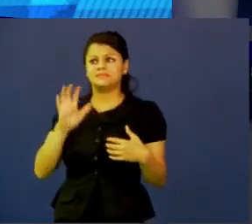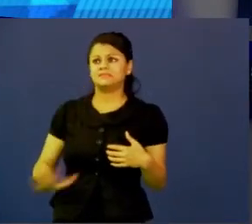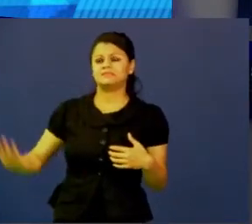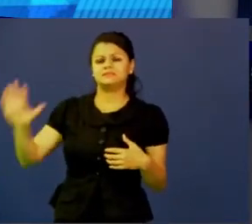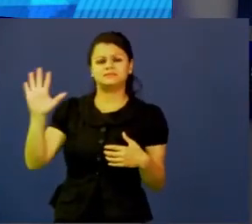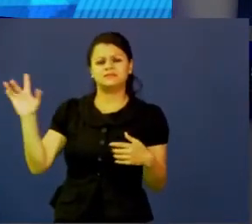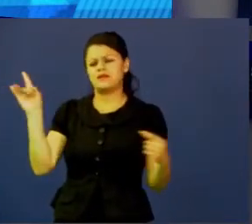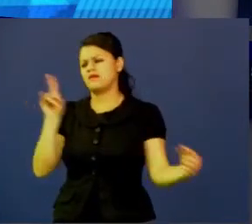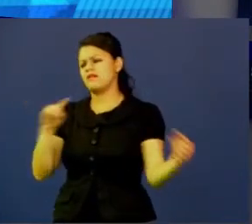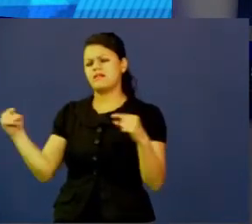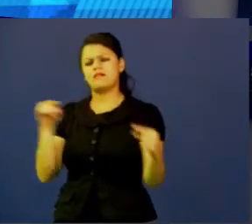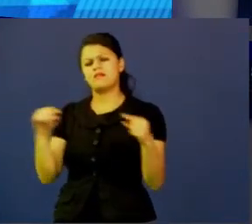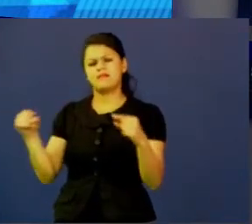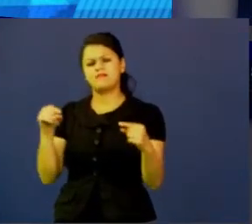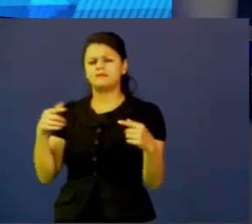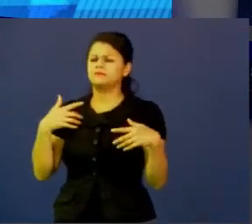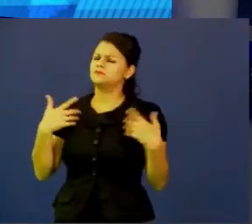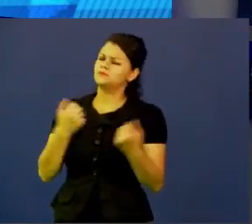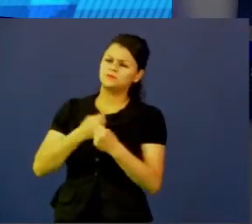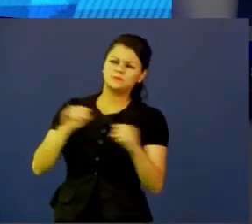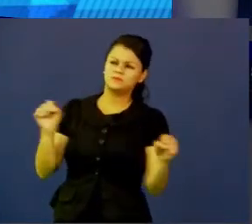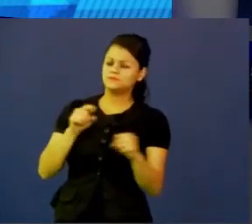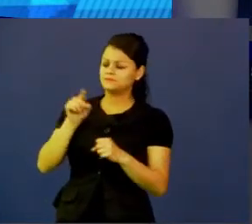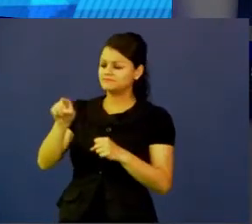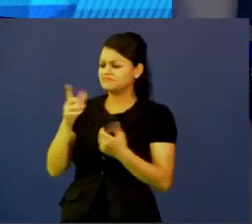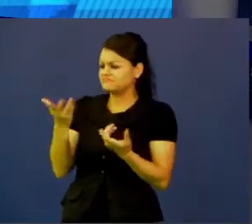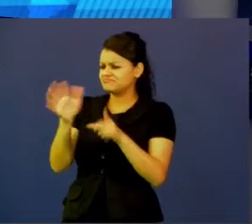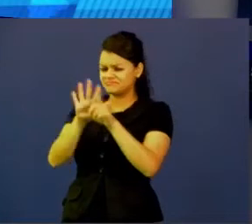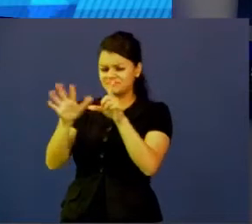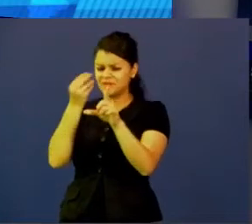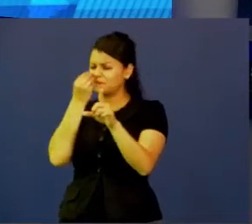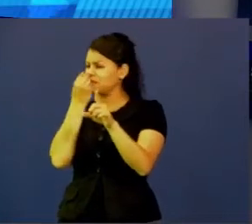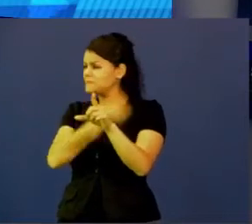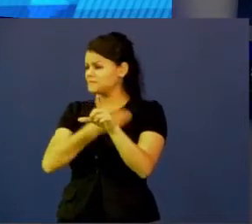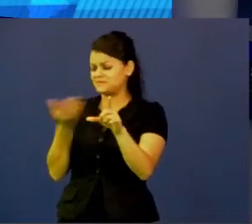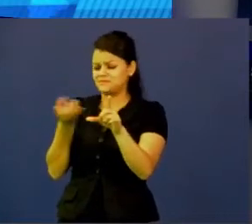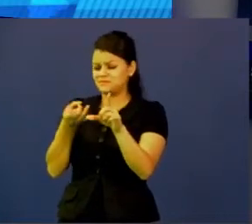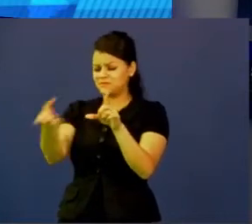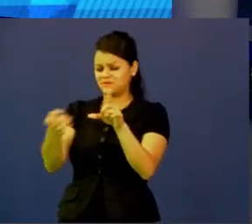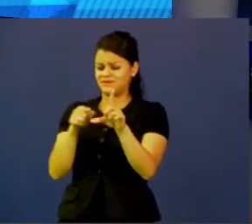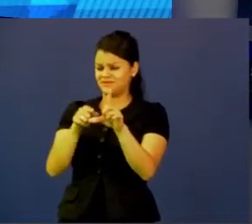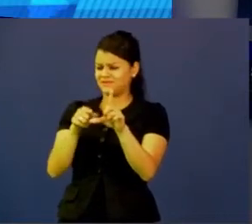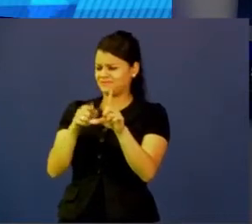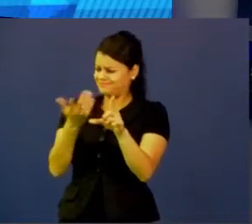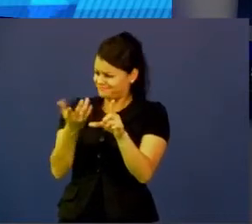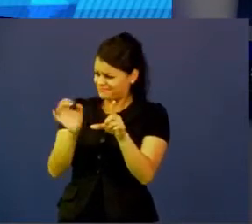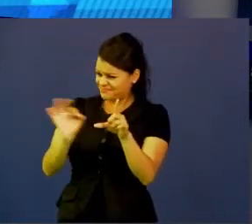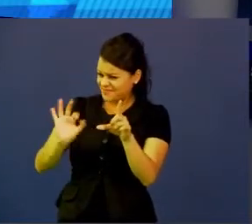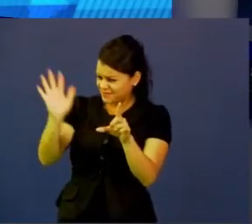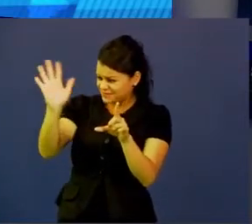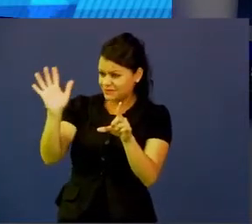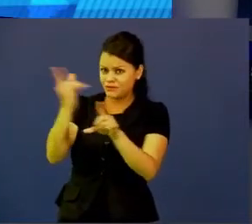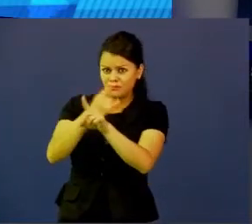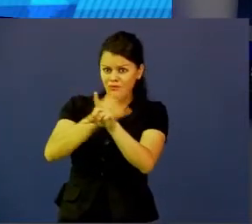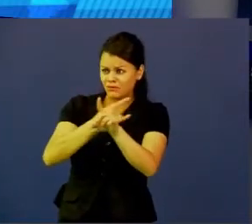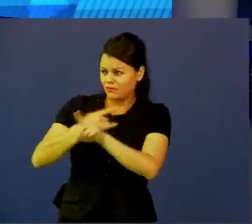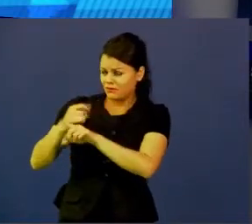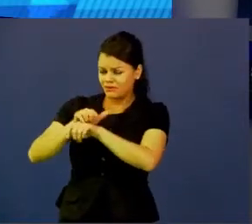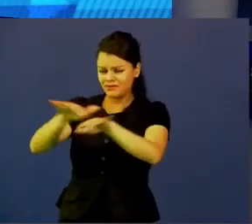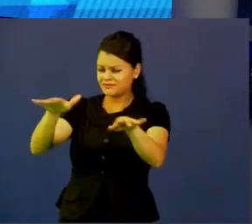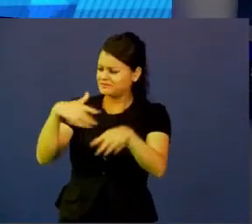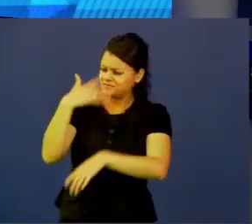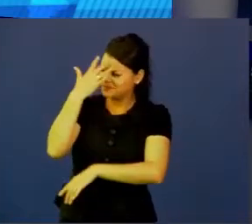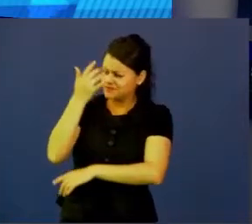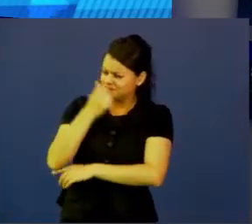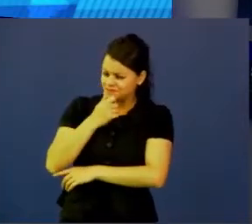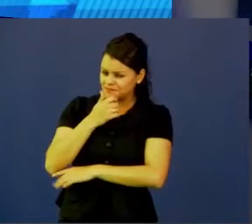era posible que un contenido tan, digamos, irrelevante se volviera tan viral para los colombianos. La preocupación